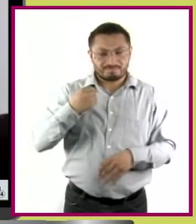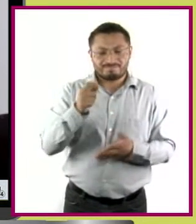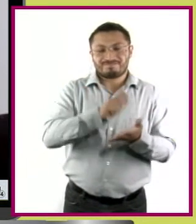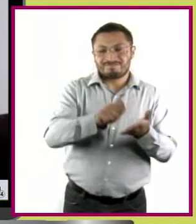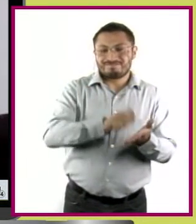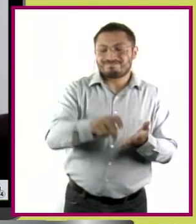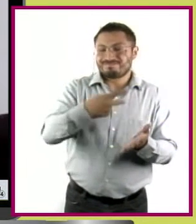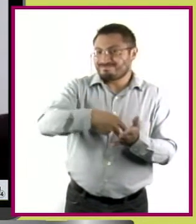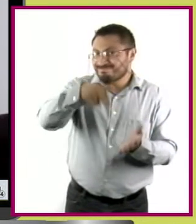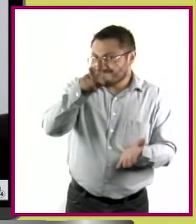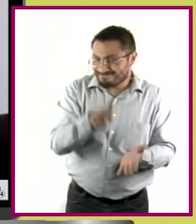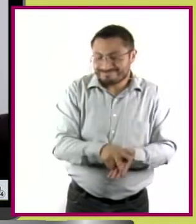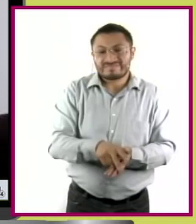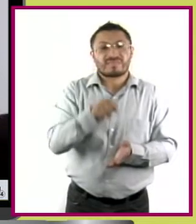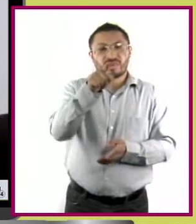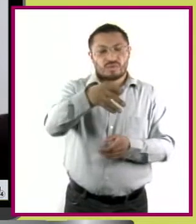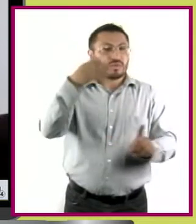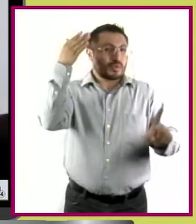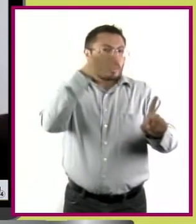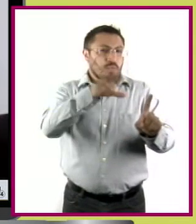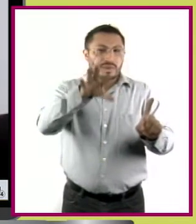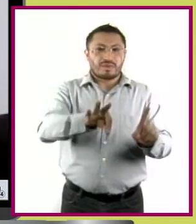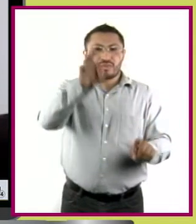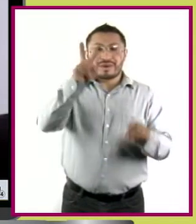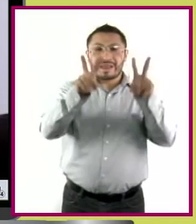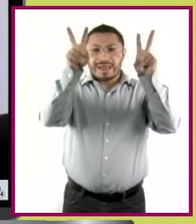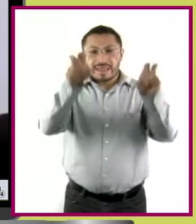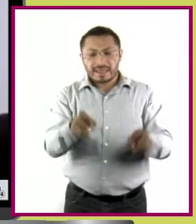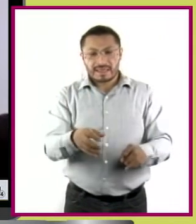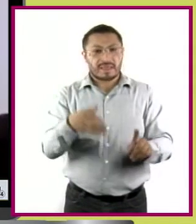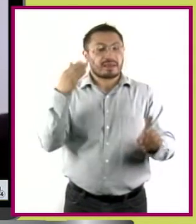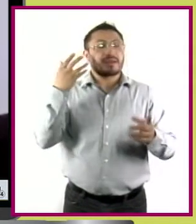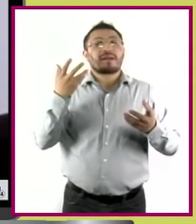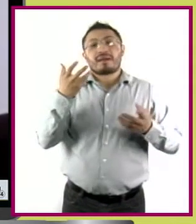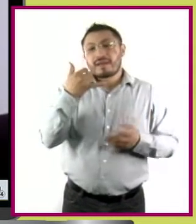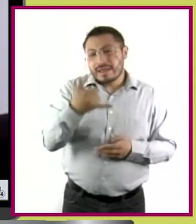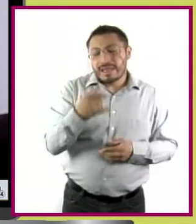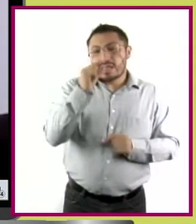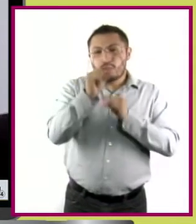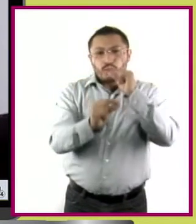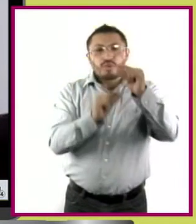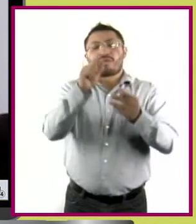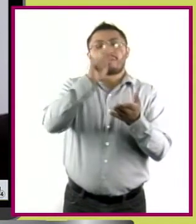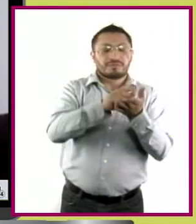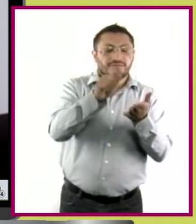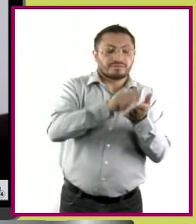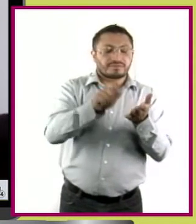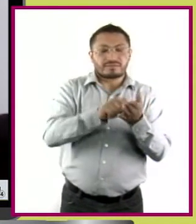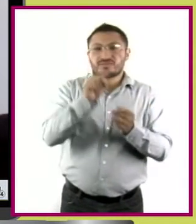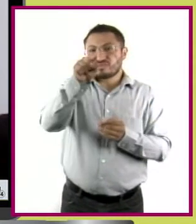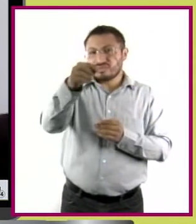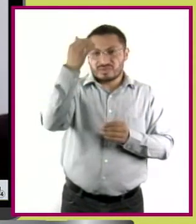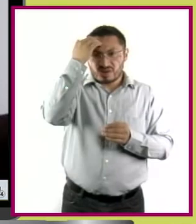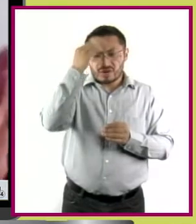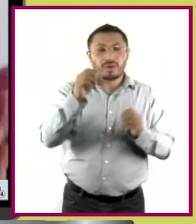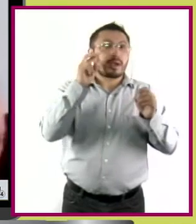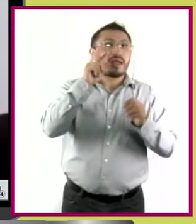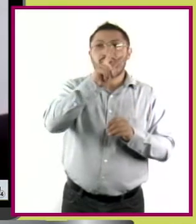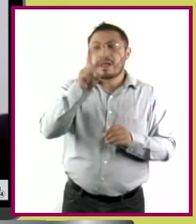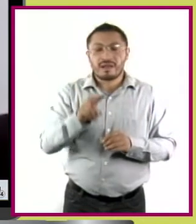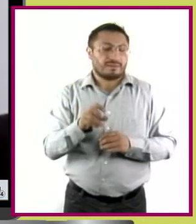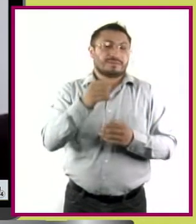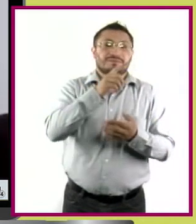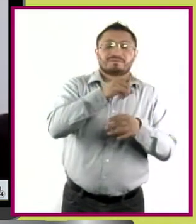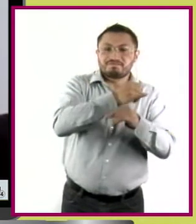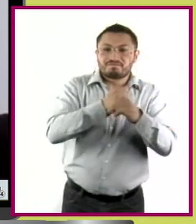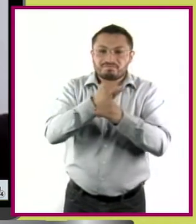tema central e ir avanzando paulatinamente a medida de tu conocimiento u observación, apoyado,